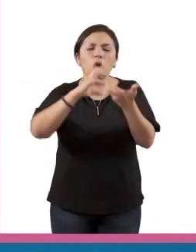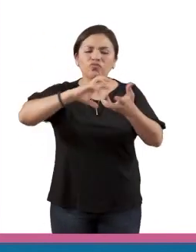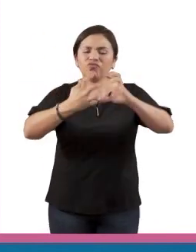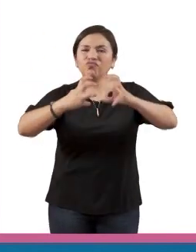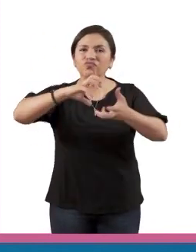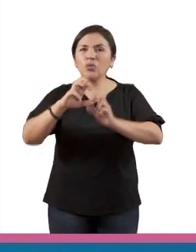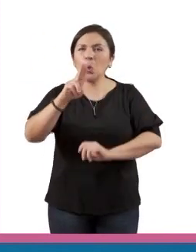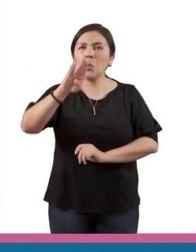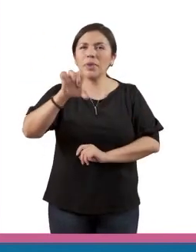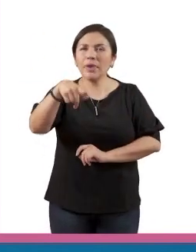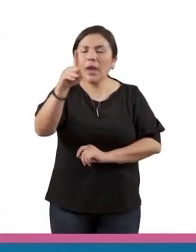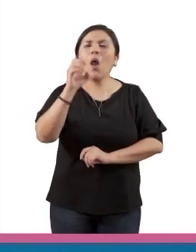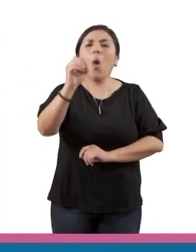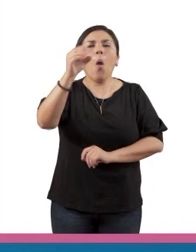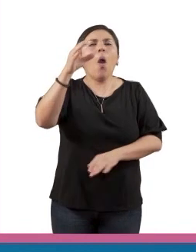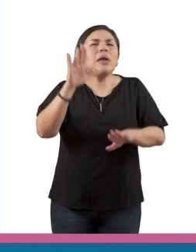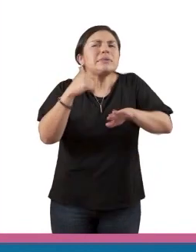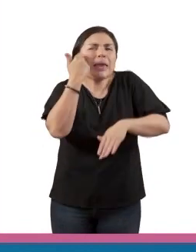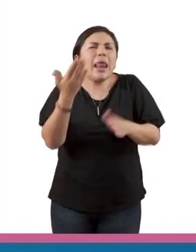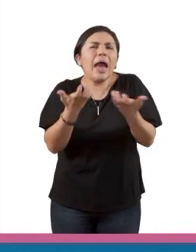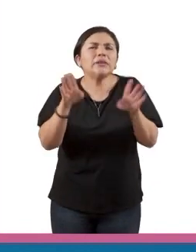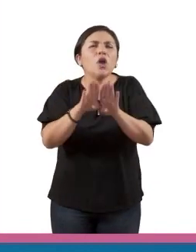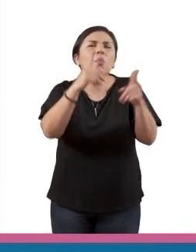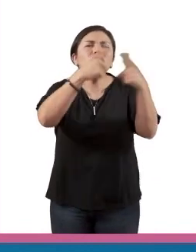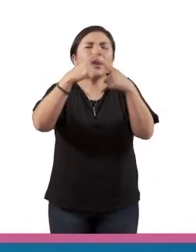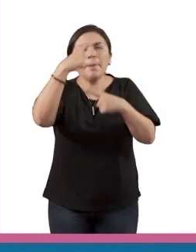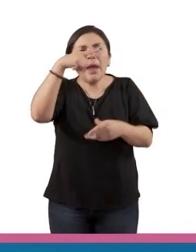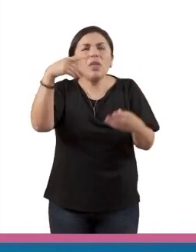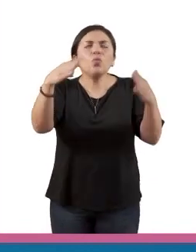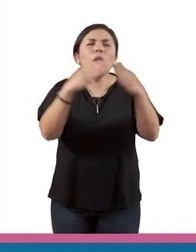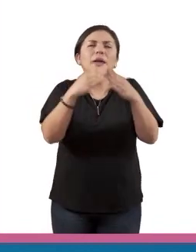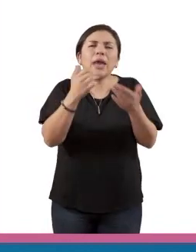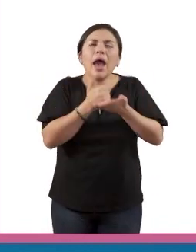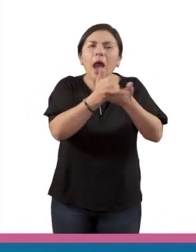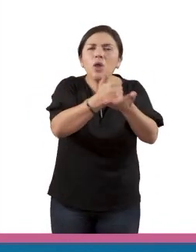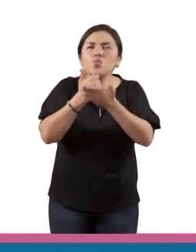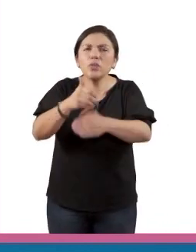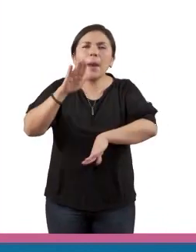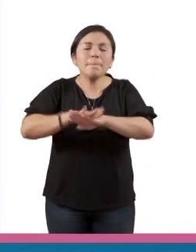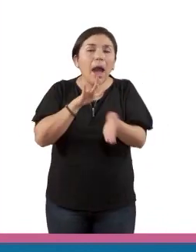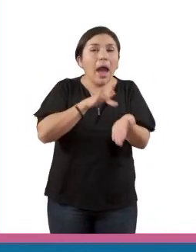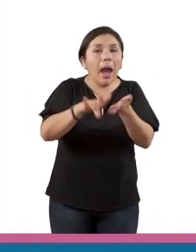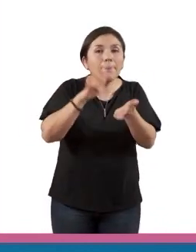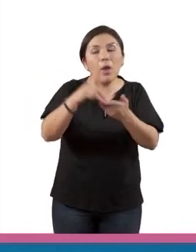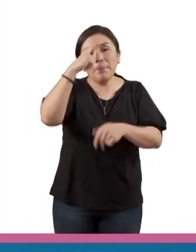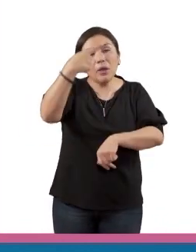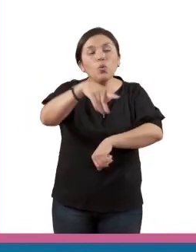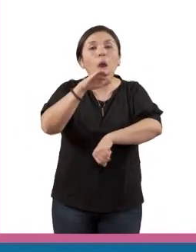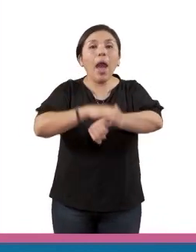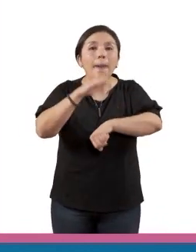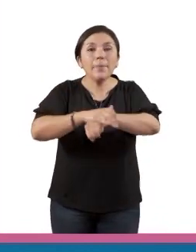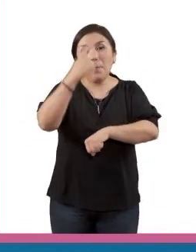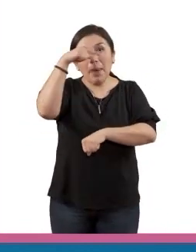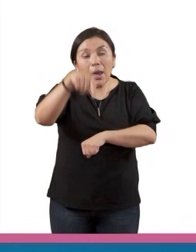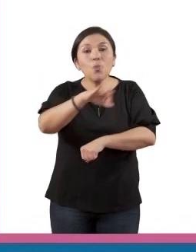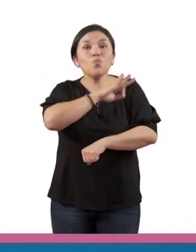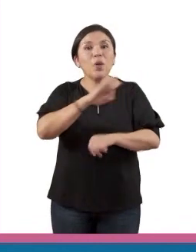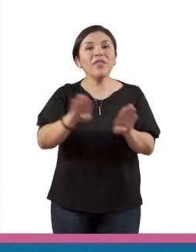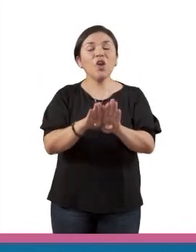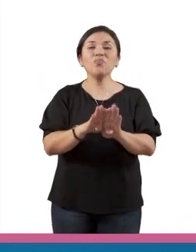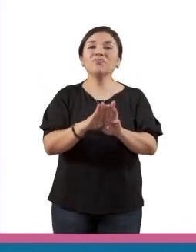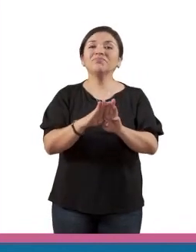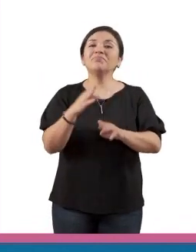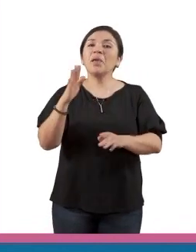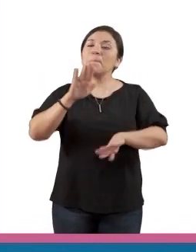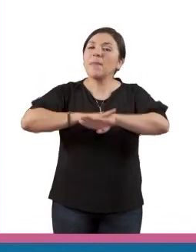cubo Rubik, inventar algo que facilite alguna tarea doméstica en casa y apoyar a sus amigos para que se